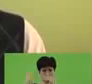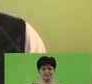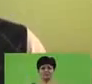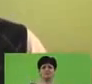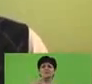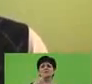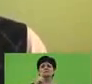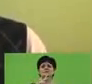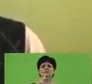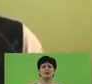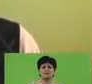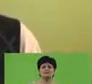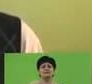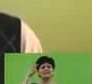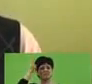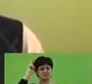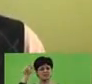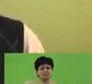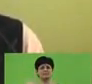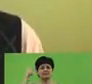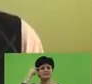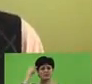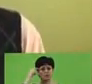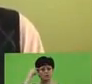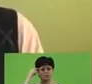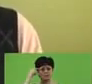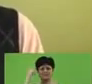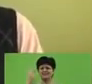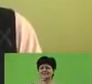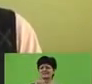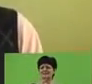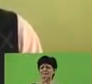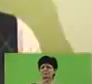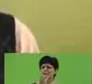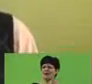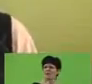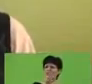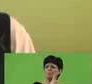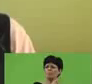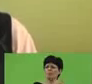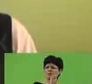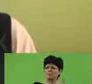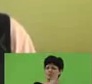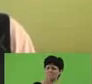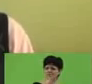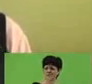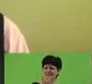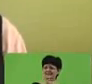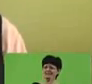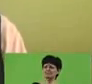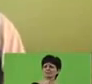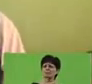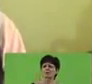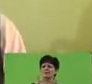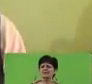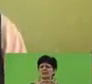yo soy de Chile, soy psicólogo y yo he sido un seguidor de María Elena y Silvina por